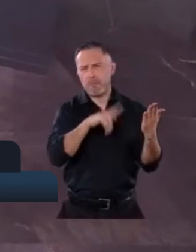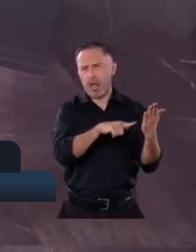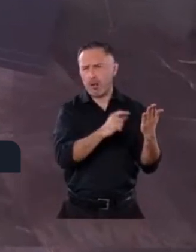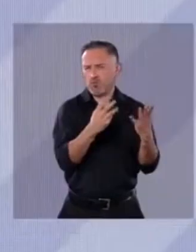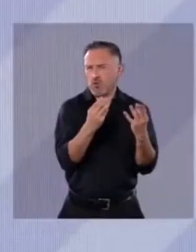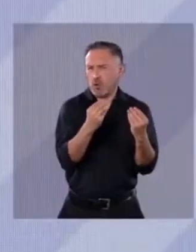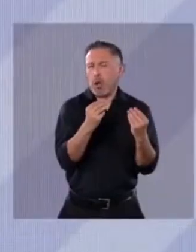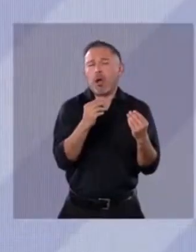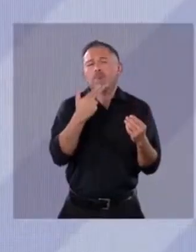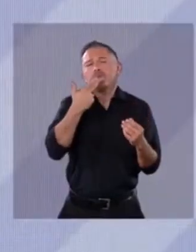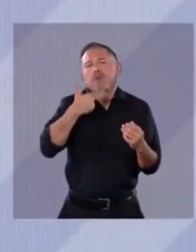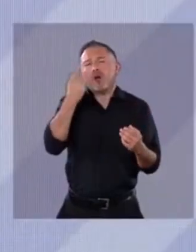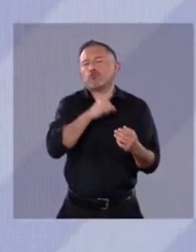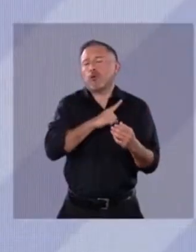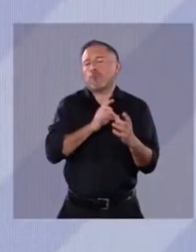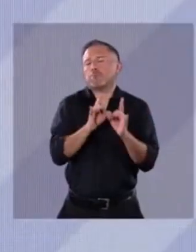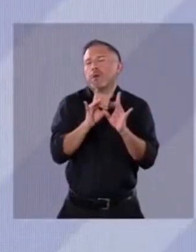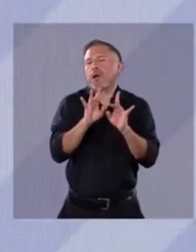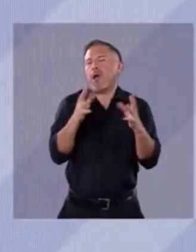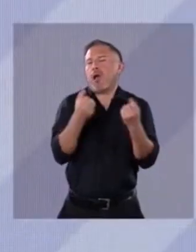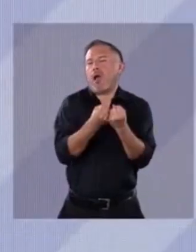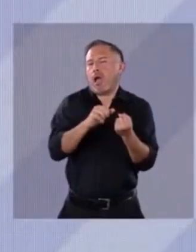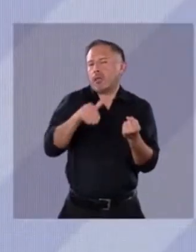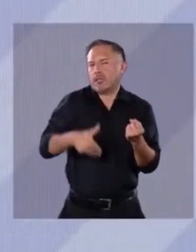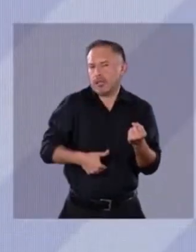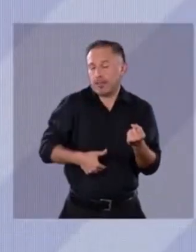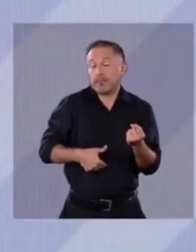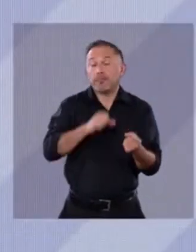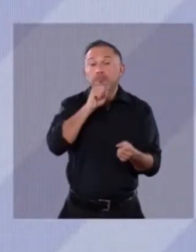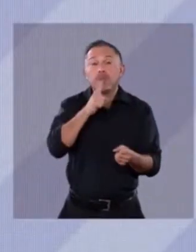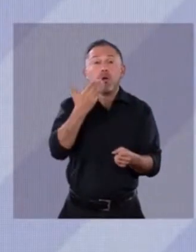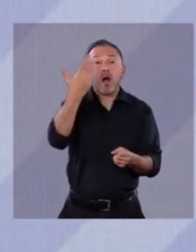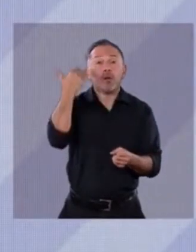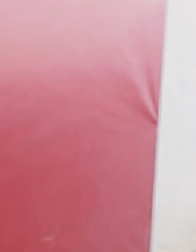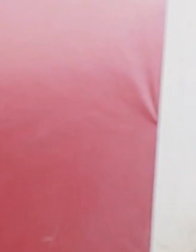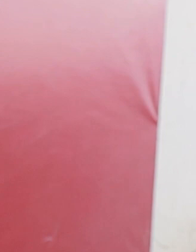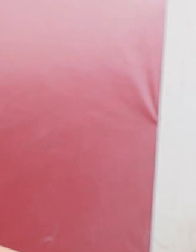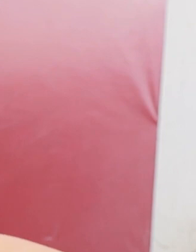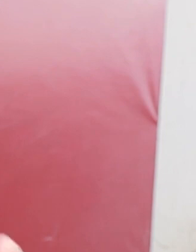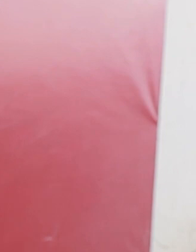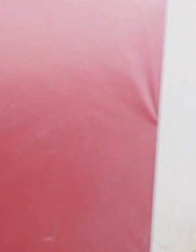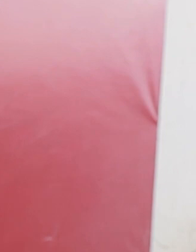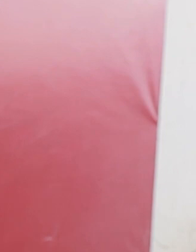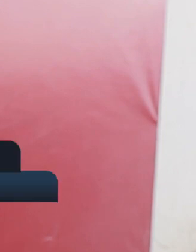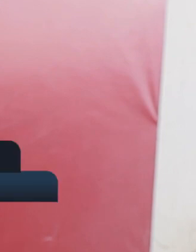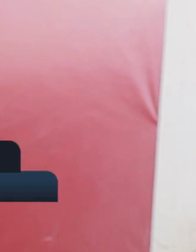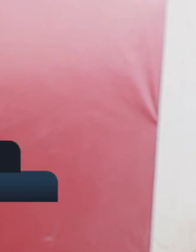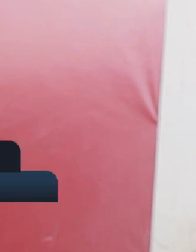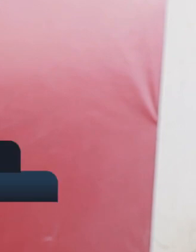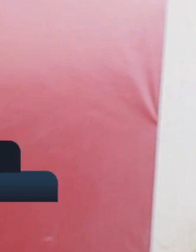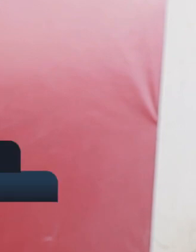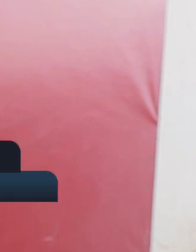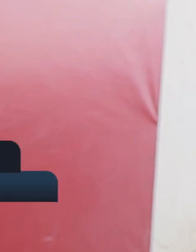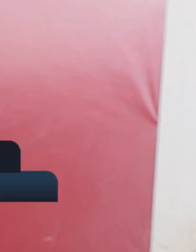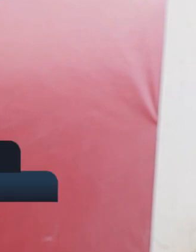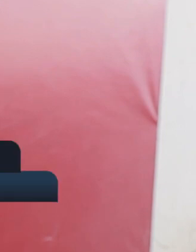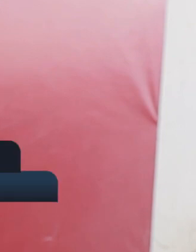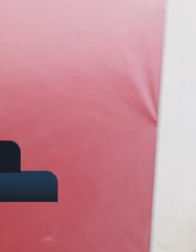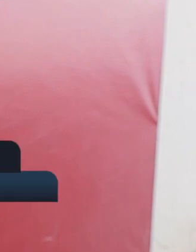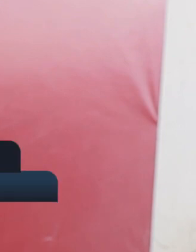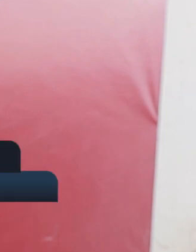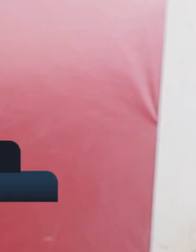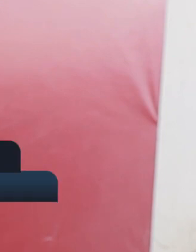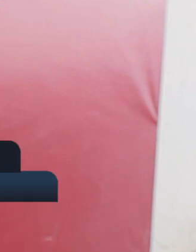Claudia chinom se posicionó como la ganadora y sochit galvez se fue hasta el tercer lugar no yo creo que esta marcha es de que todas aquellas